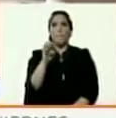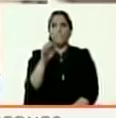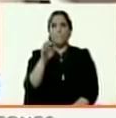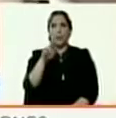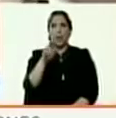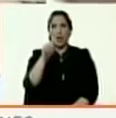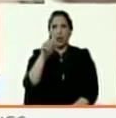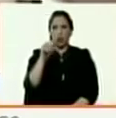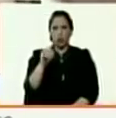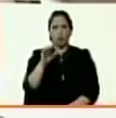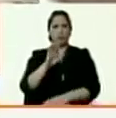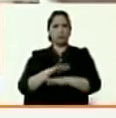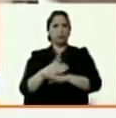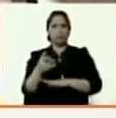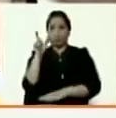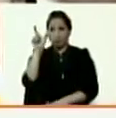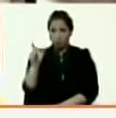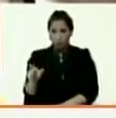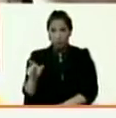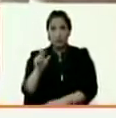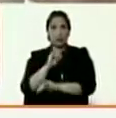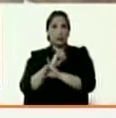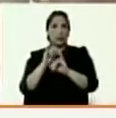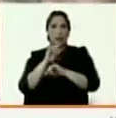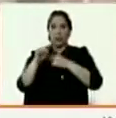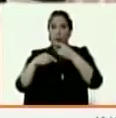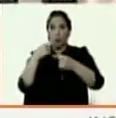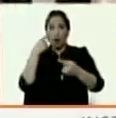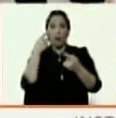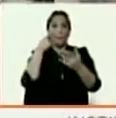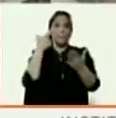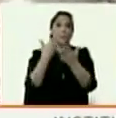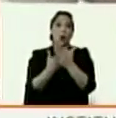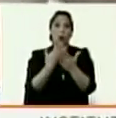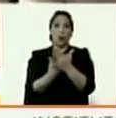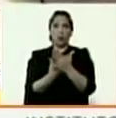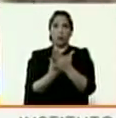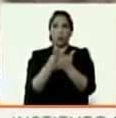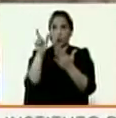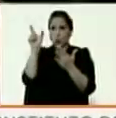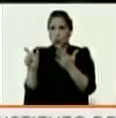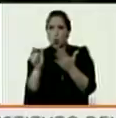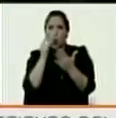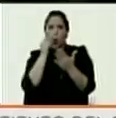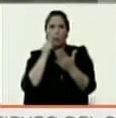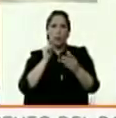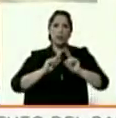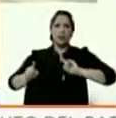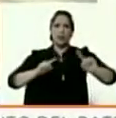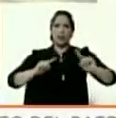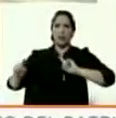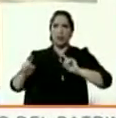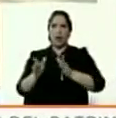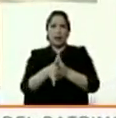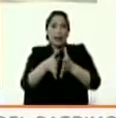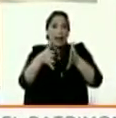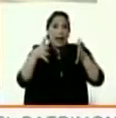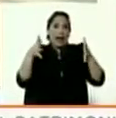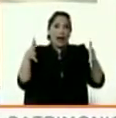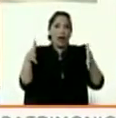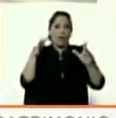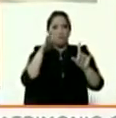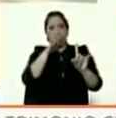porque existían indicios que después se comprobaron de que este señor dirigía una gigantesca